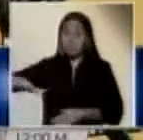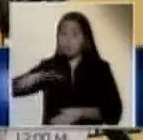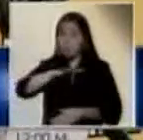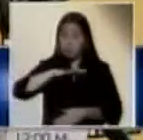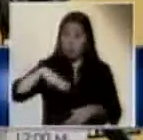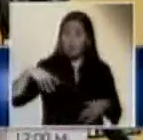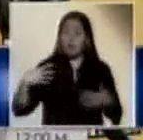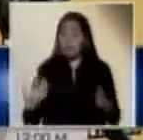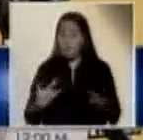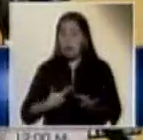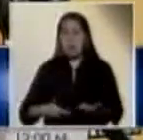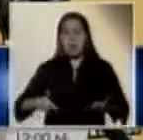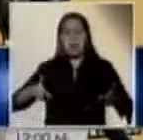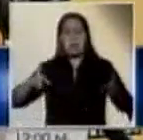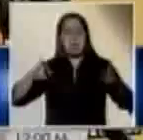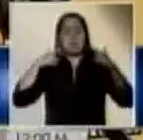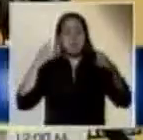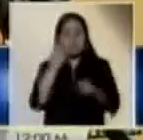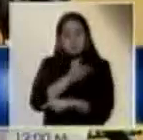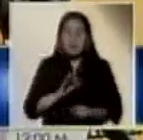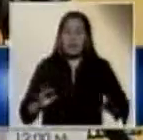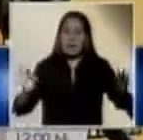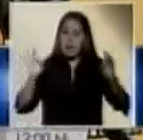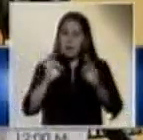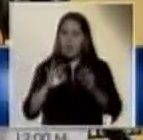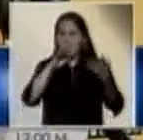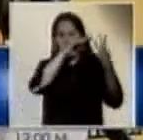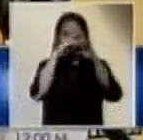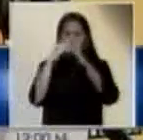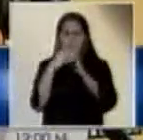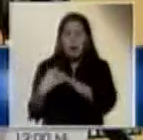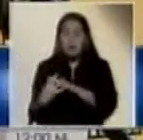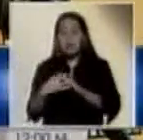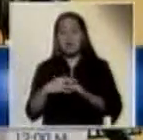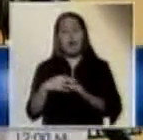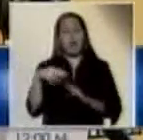absolutamente libres de cualquier presión en los barrios de Caracas y en los barrios de este país.